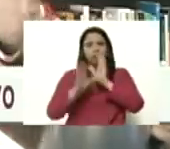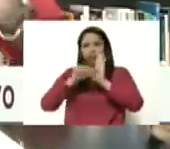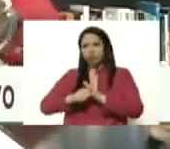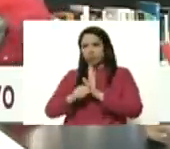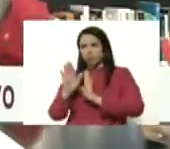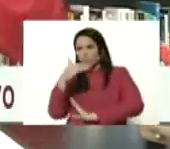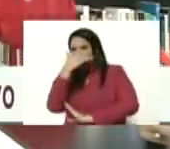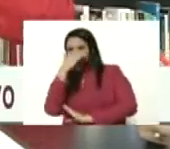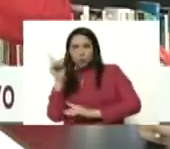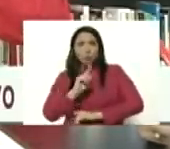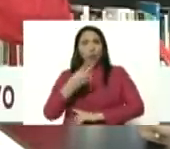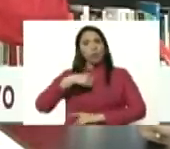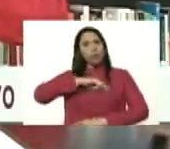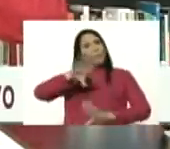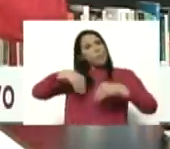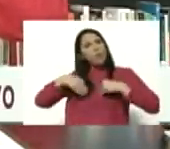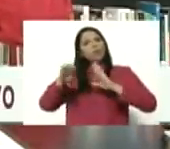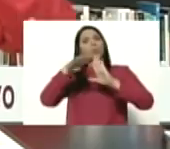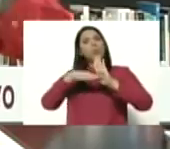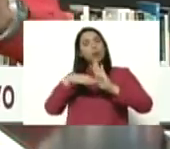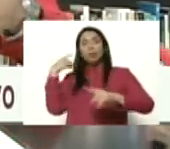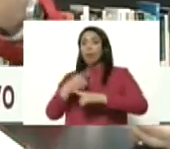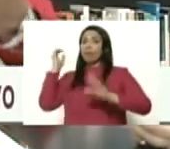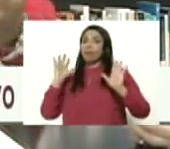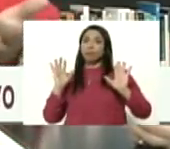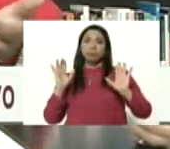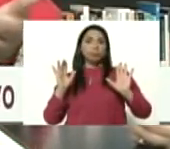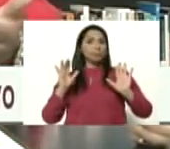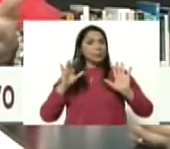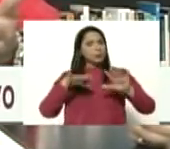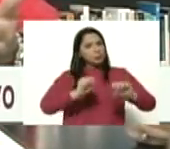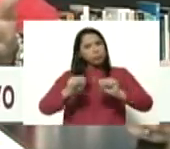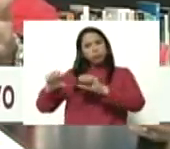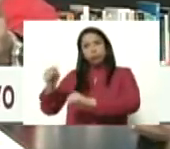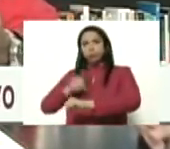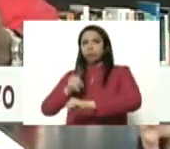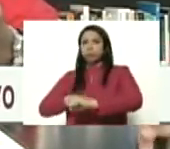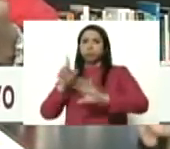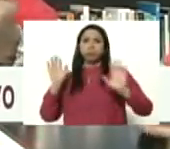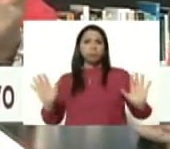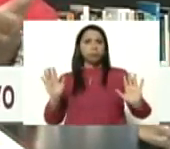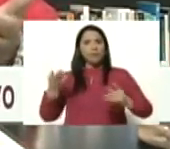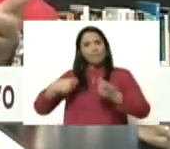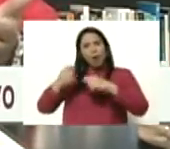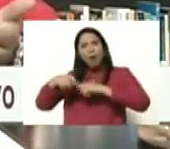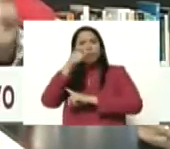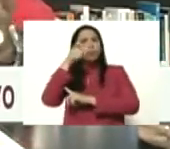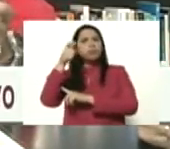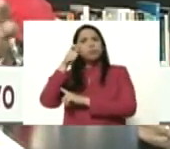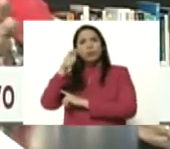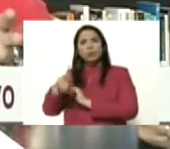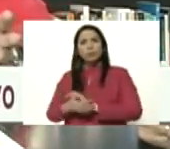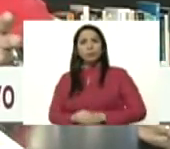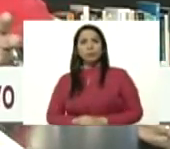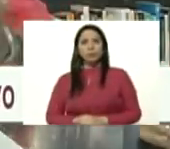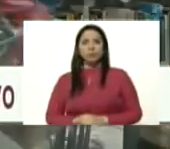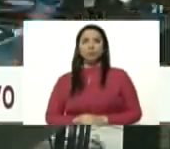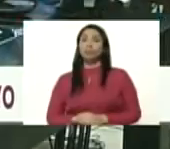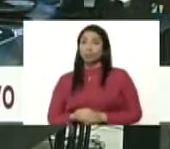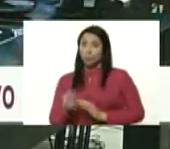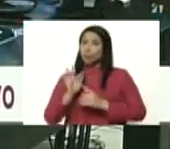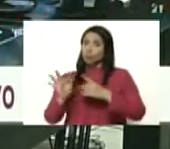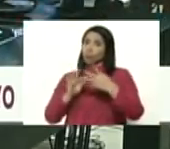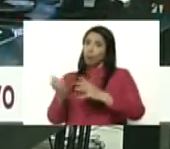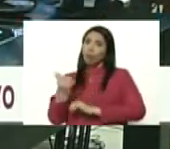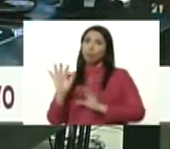puede ser. Hemos tomado un conjunto de medidas de ocupación temporal, de venta supervisada, y